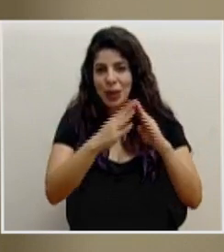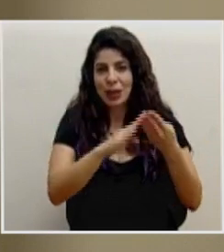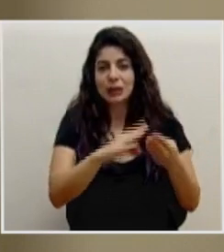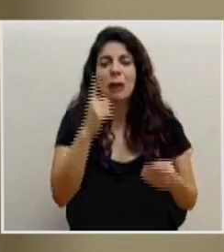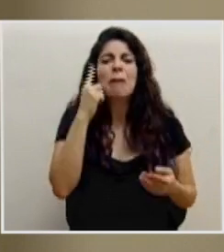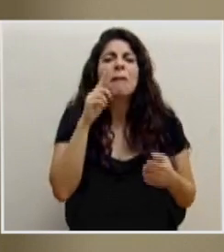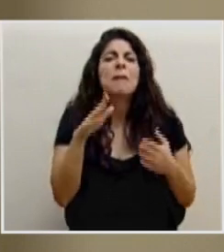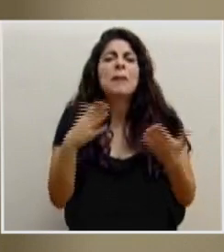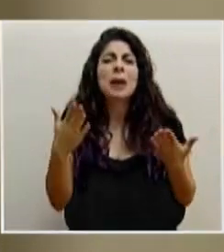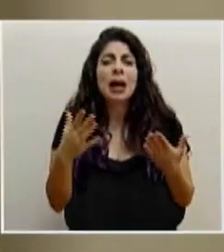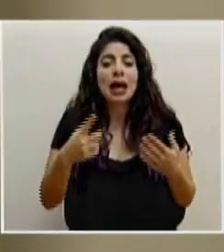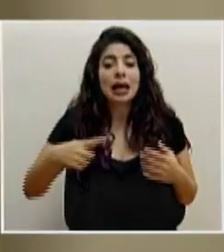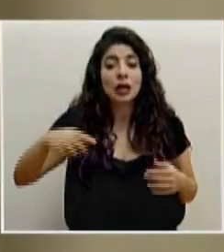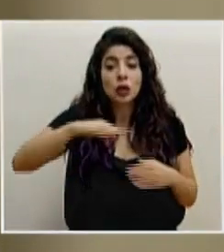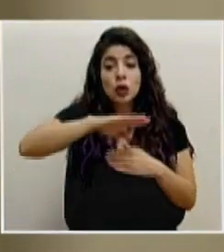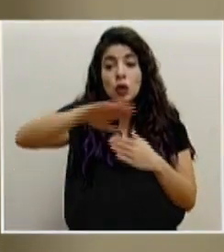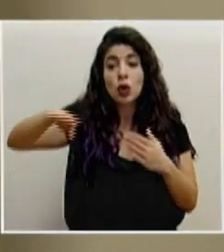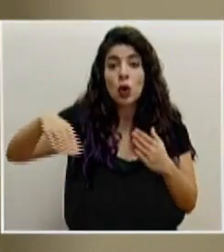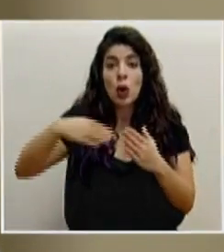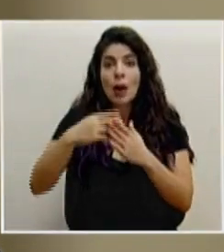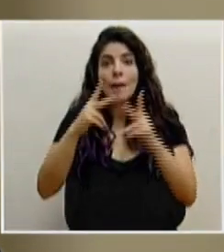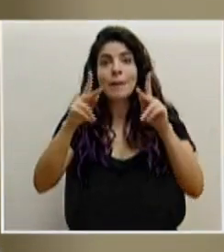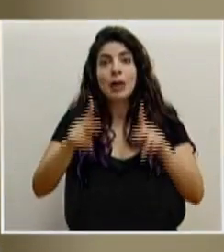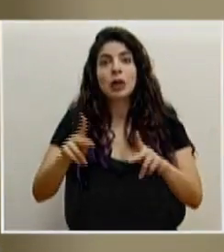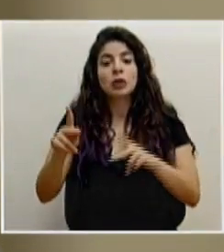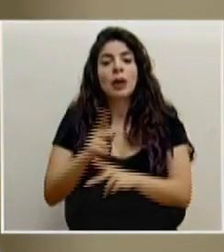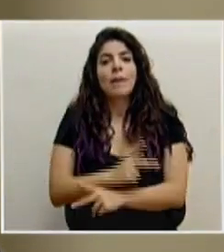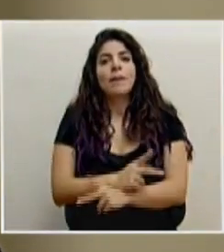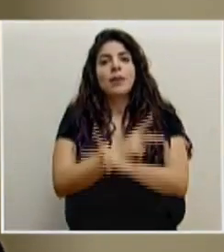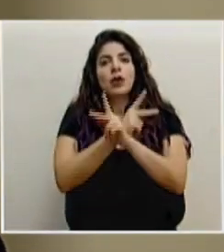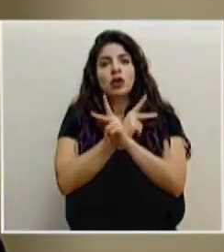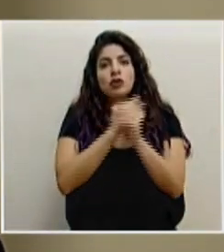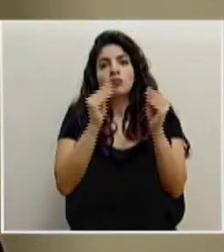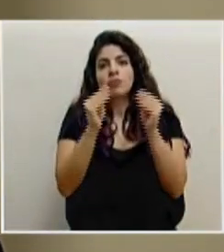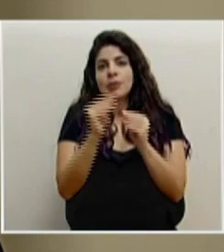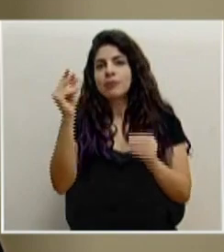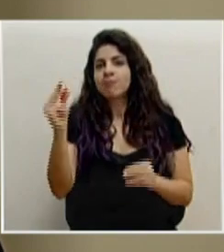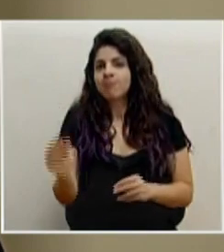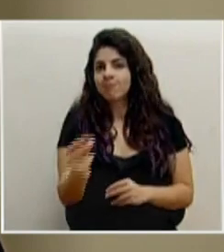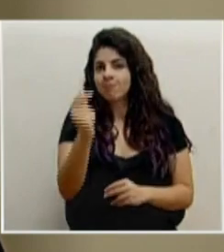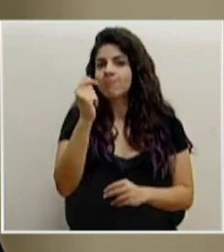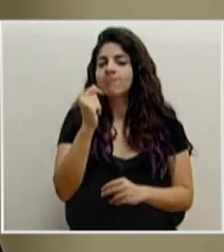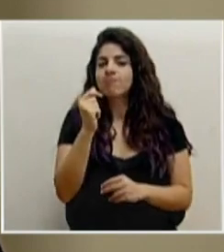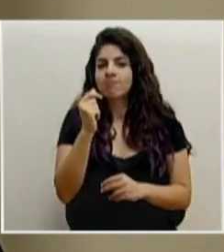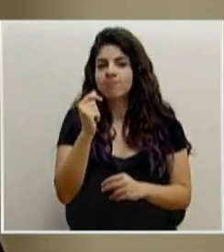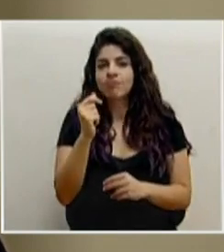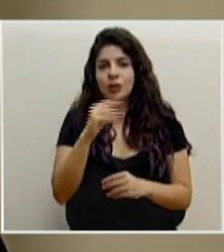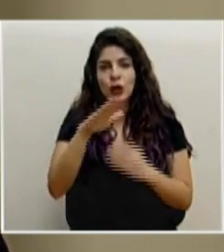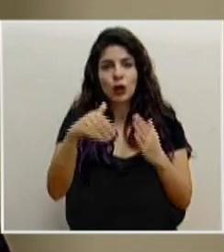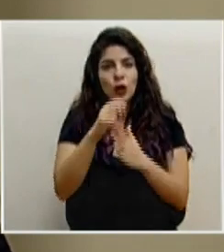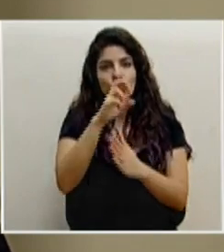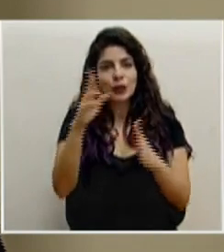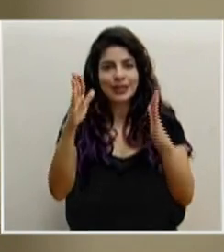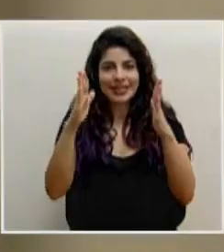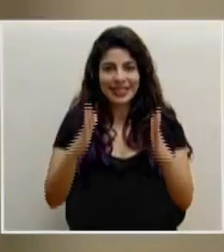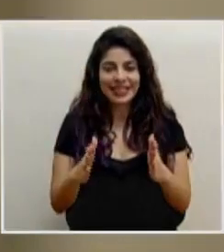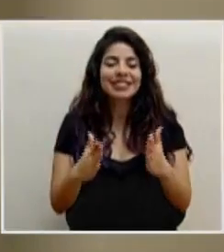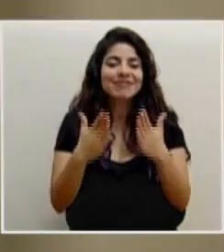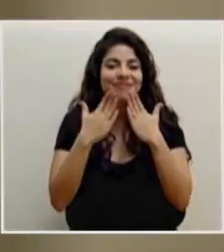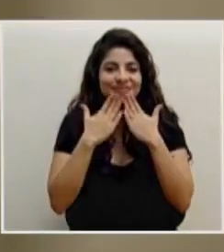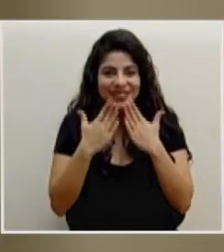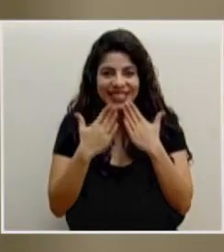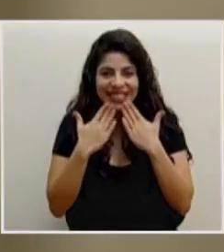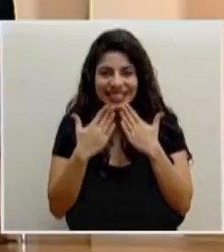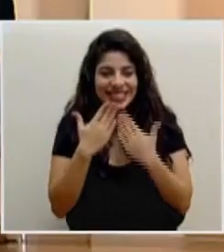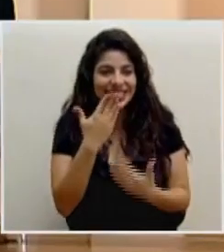para hacer la protección efectiva de las y los costarricenses.